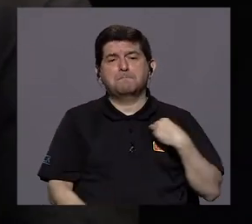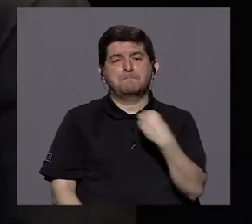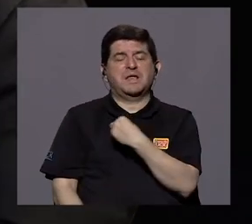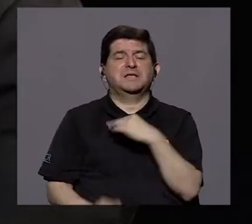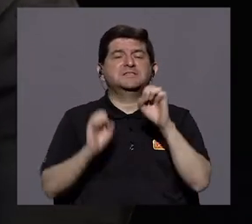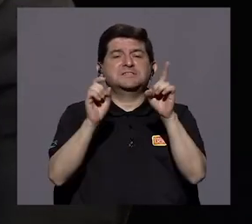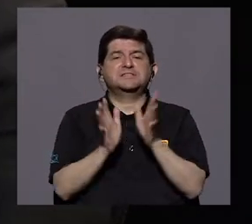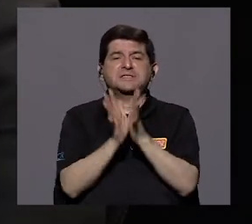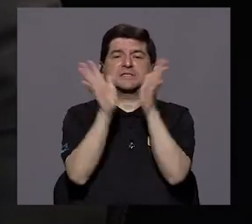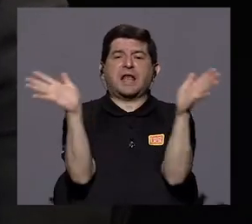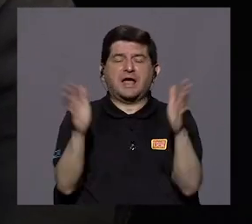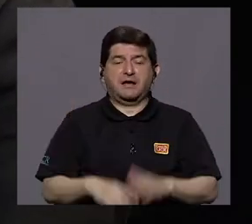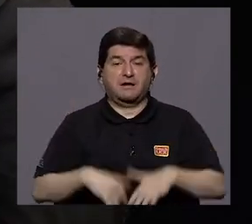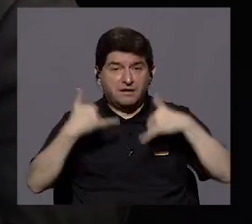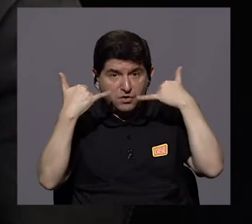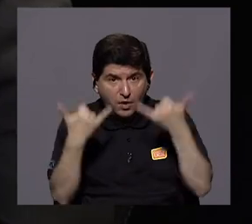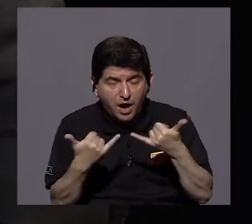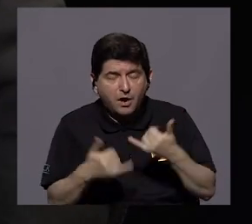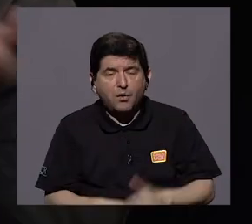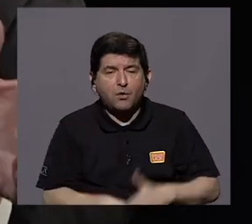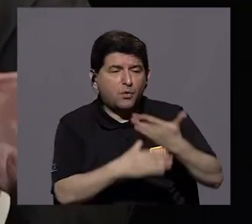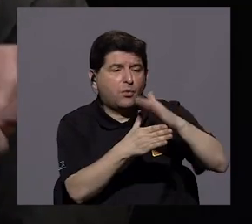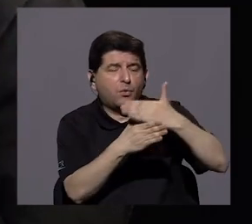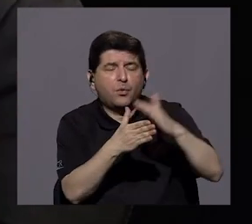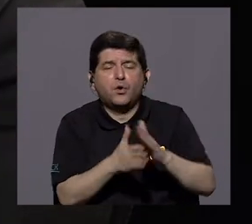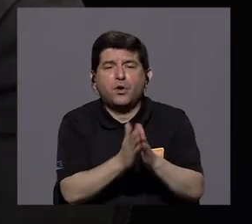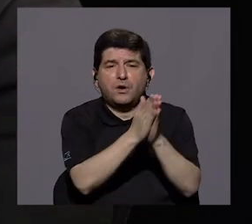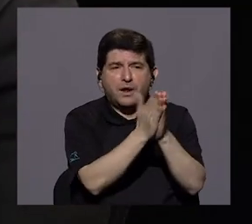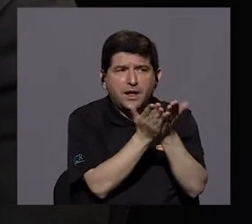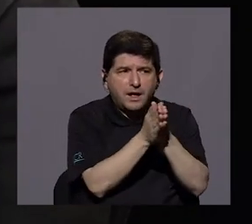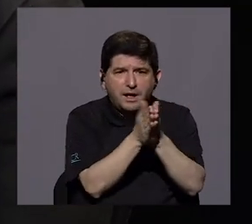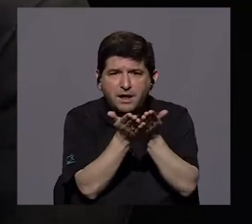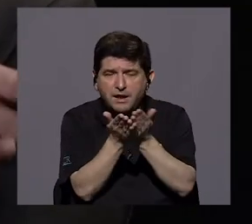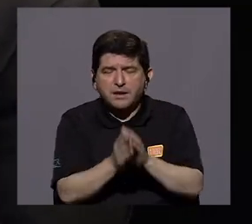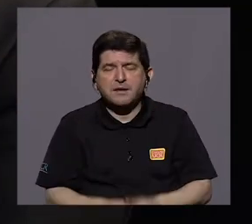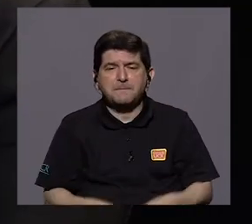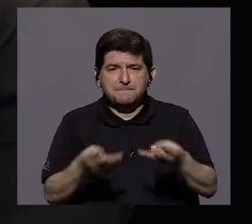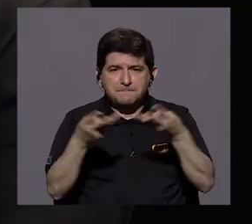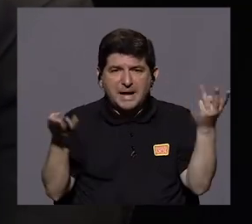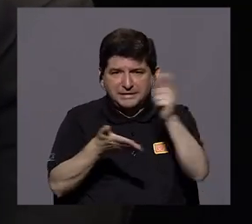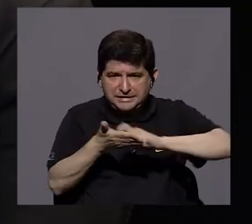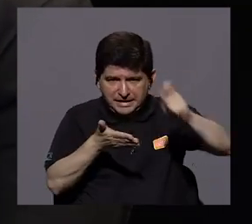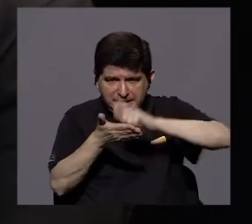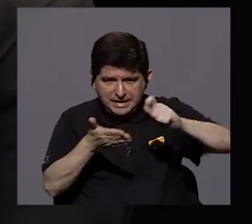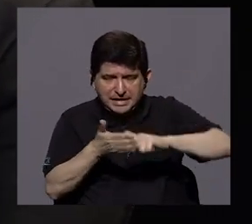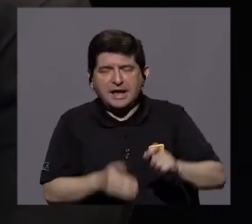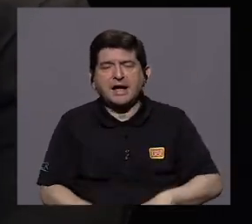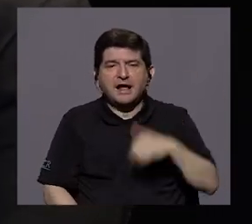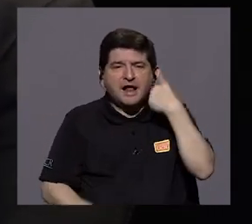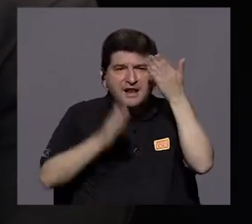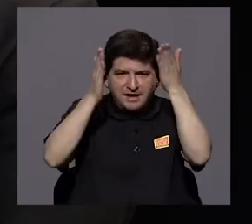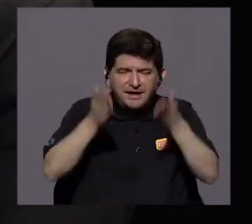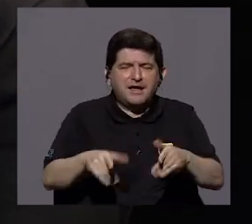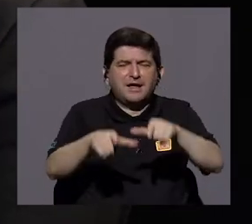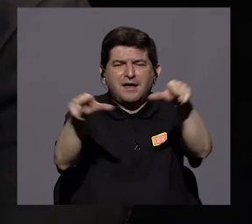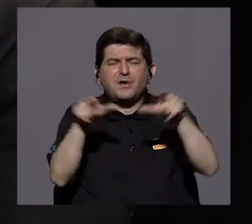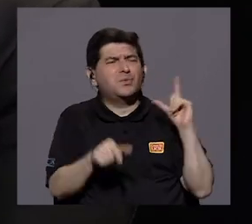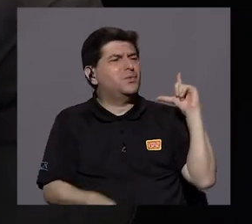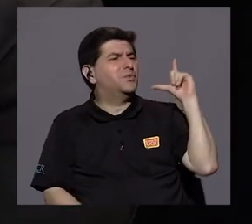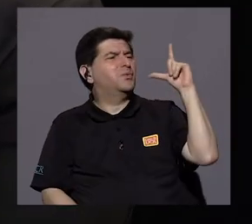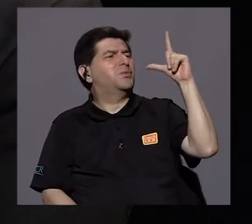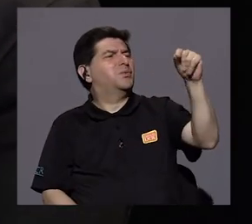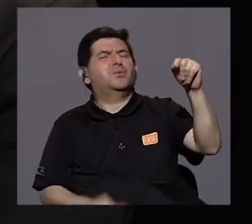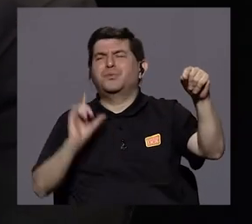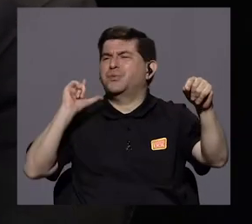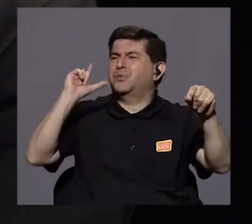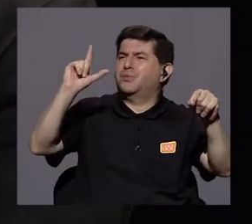Educación Pública. Ahorita estamos repartiendo libros y útiles escolares a nuestros facilitadores en zonas muy